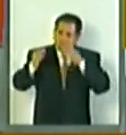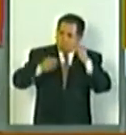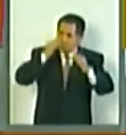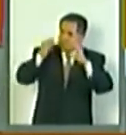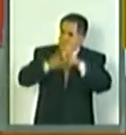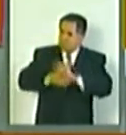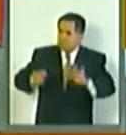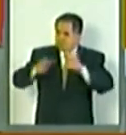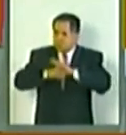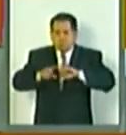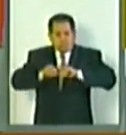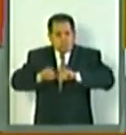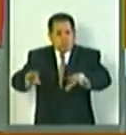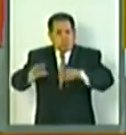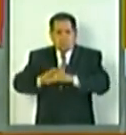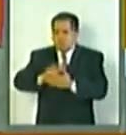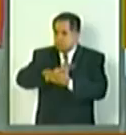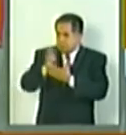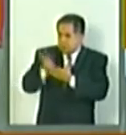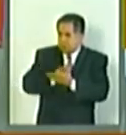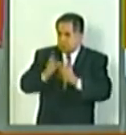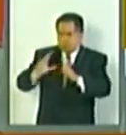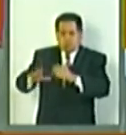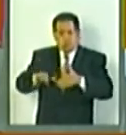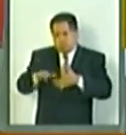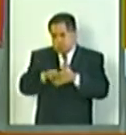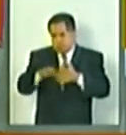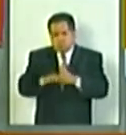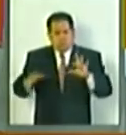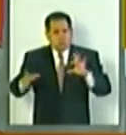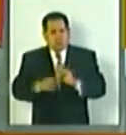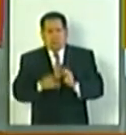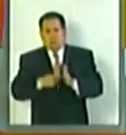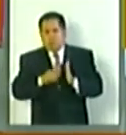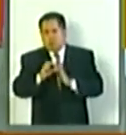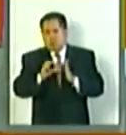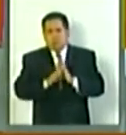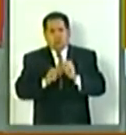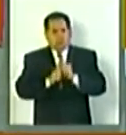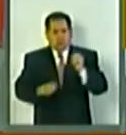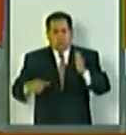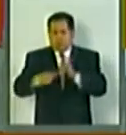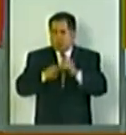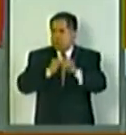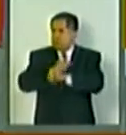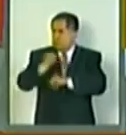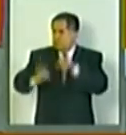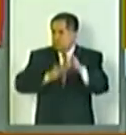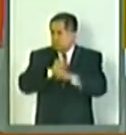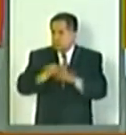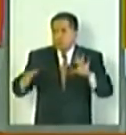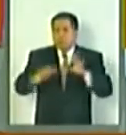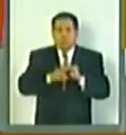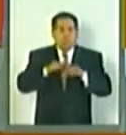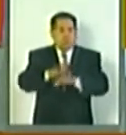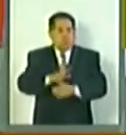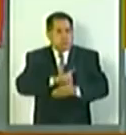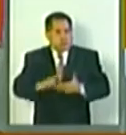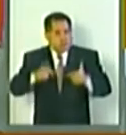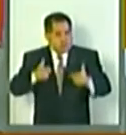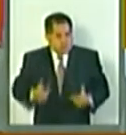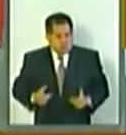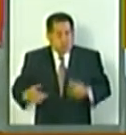campañas y programas de forma consecuente con los principios internacionales de los derechos